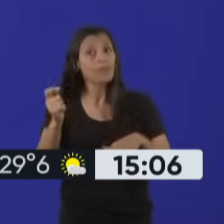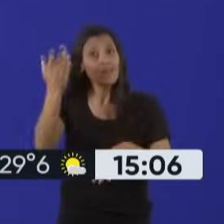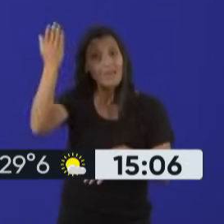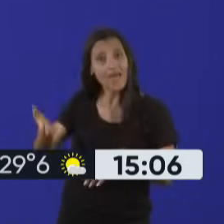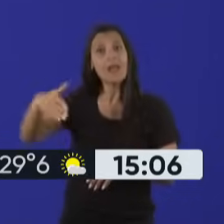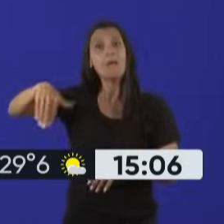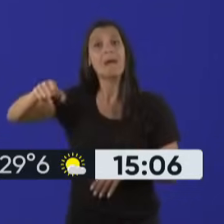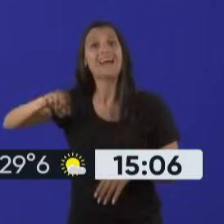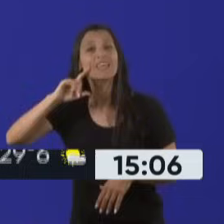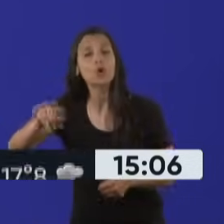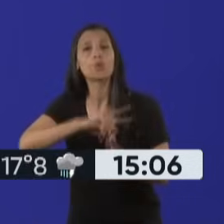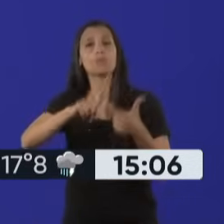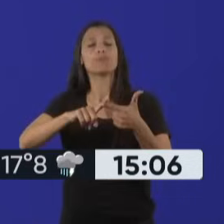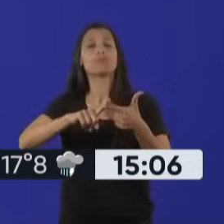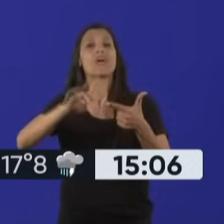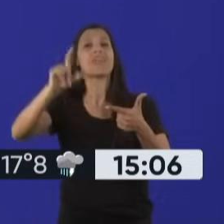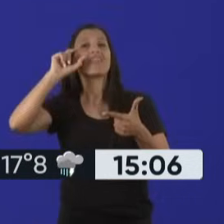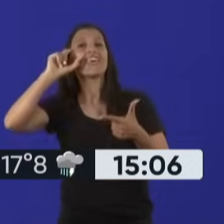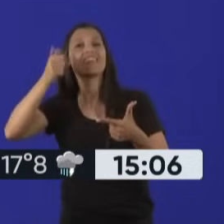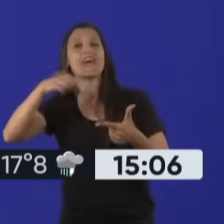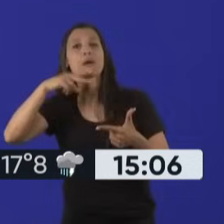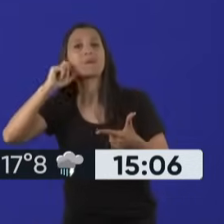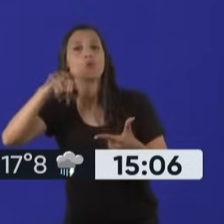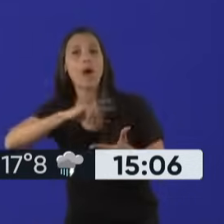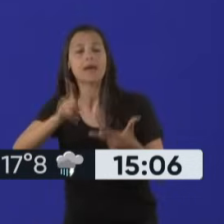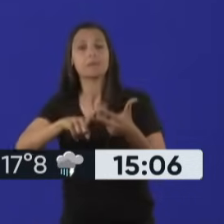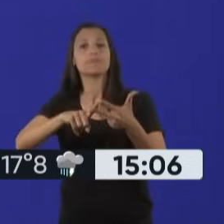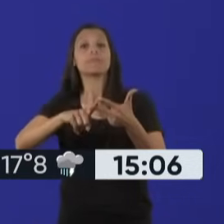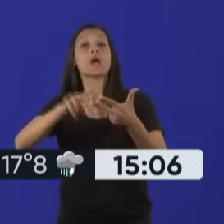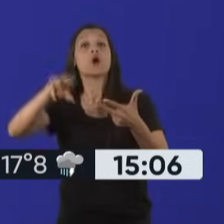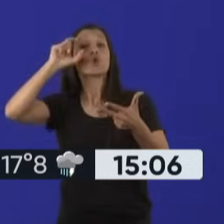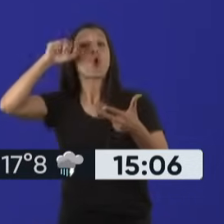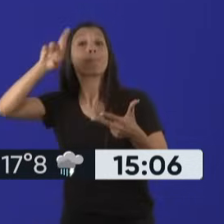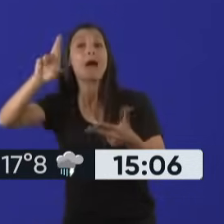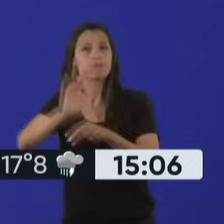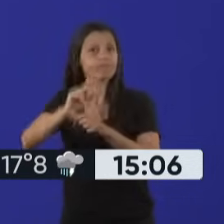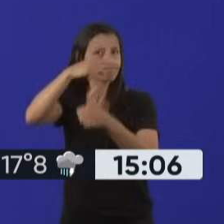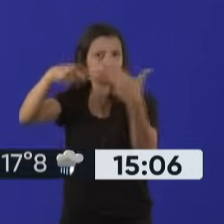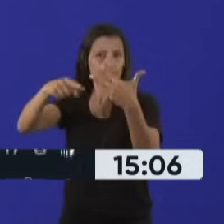Mankiw, David Weil y David Romer,